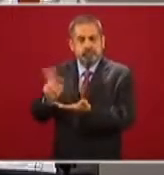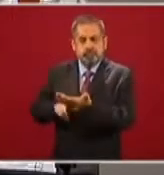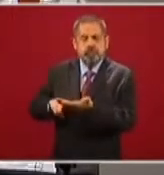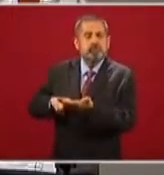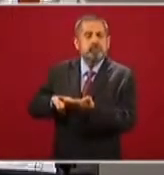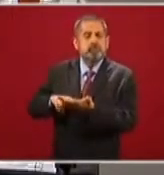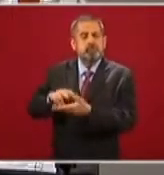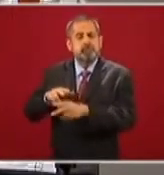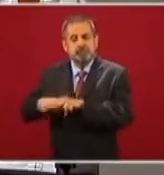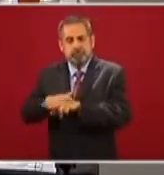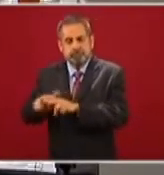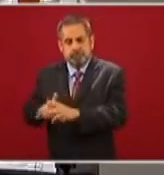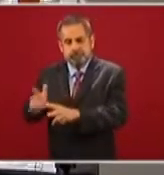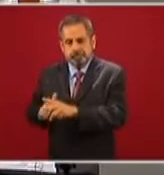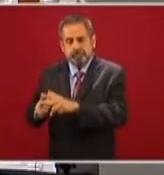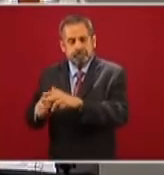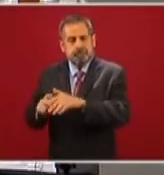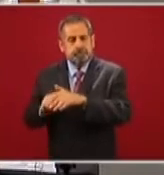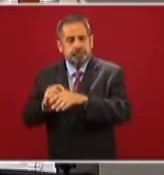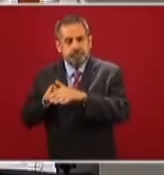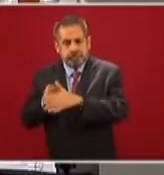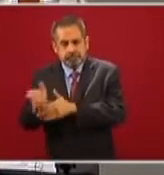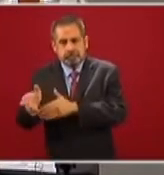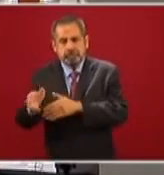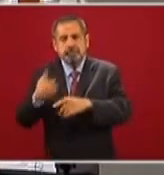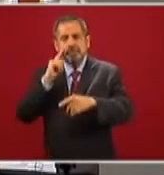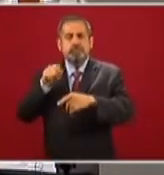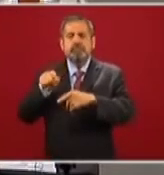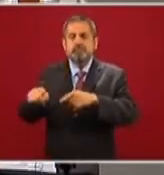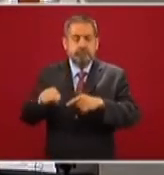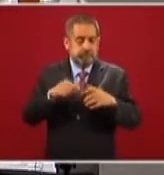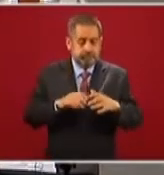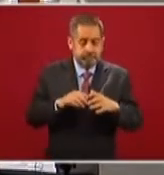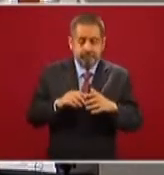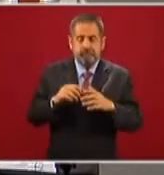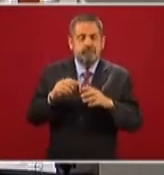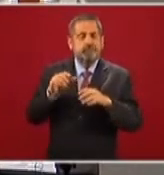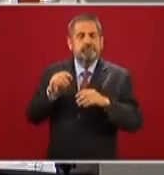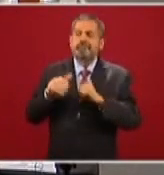lado hacia las instalaciones y la conectividad del Aeropuerto Internacional Felipe